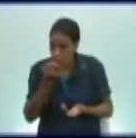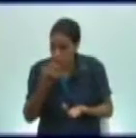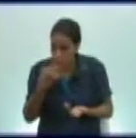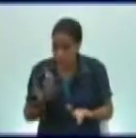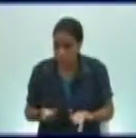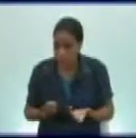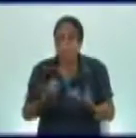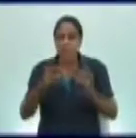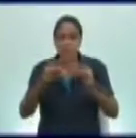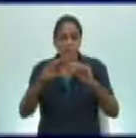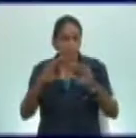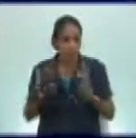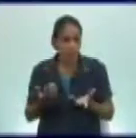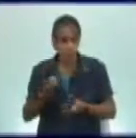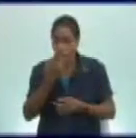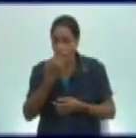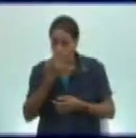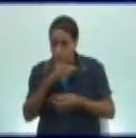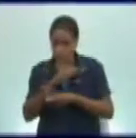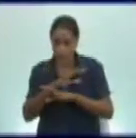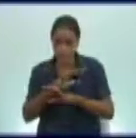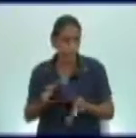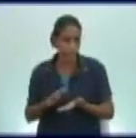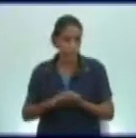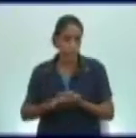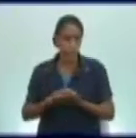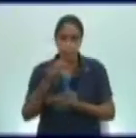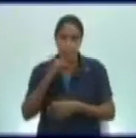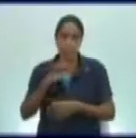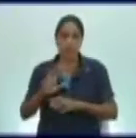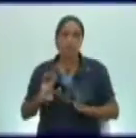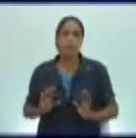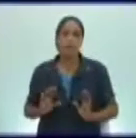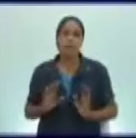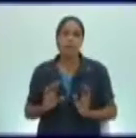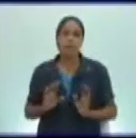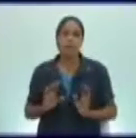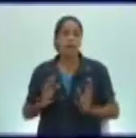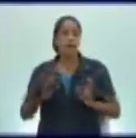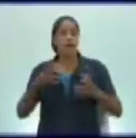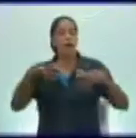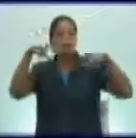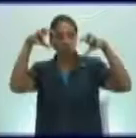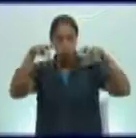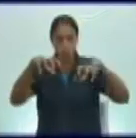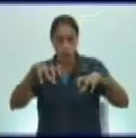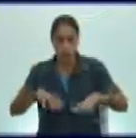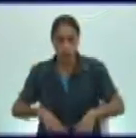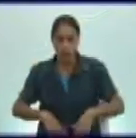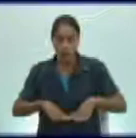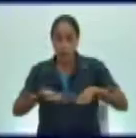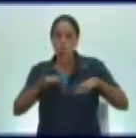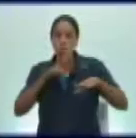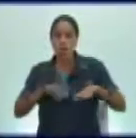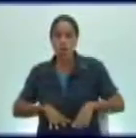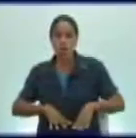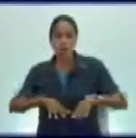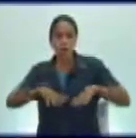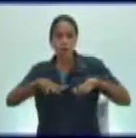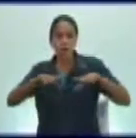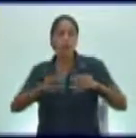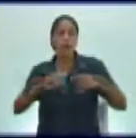salen a la superficie en circunstancias excepcionales, como cuando se inundan sus galerías por las lluvias